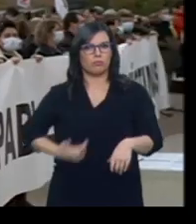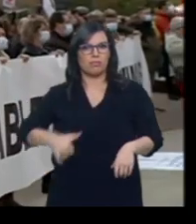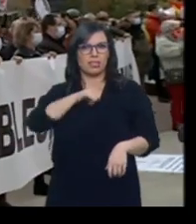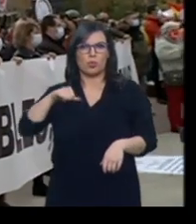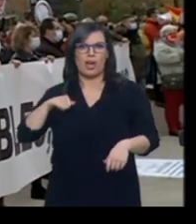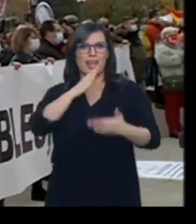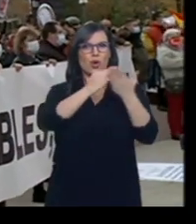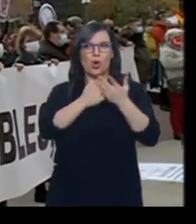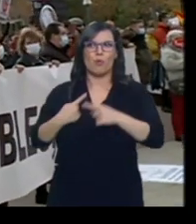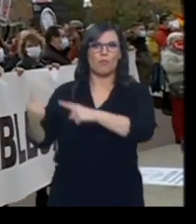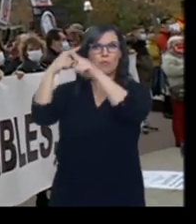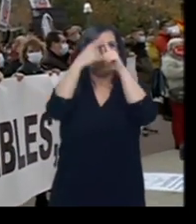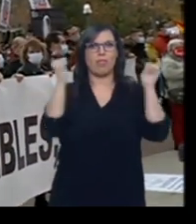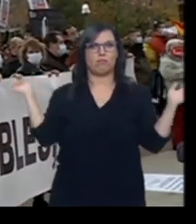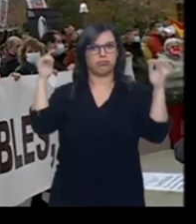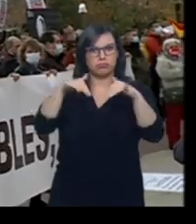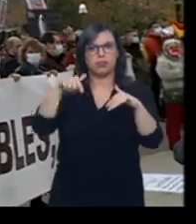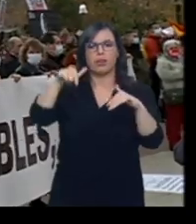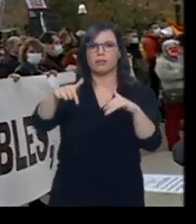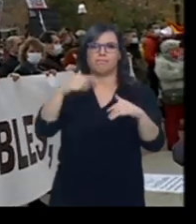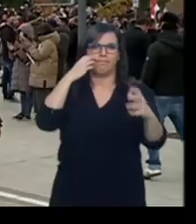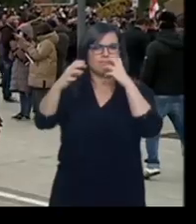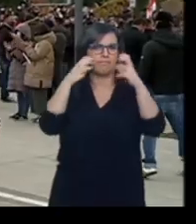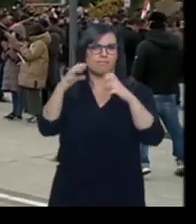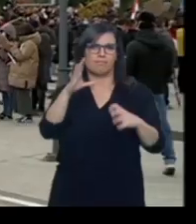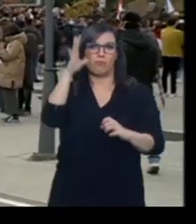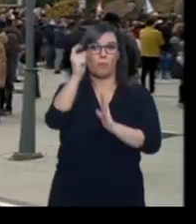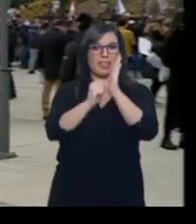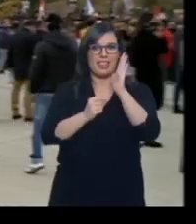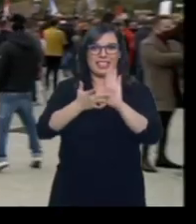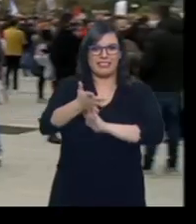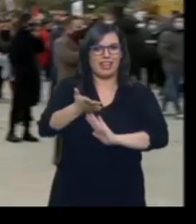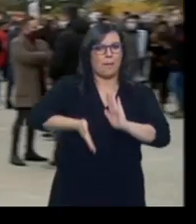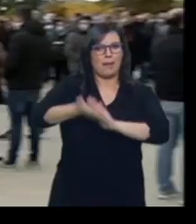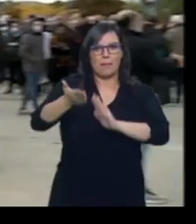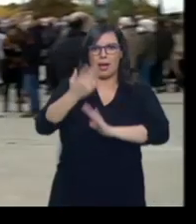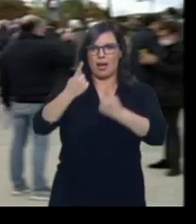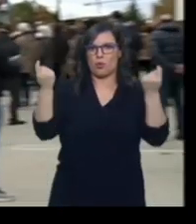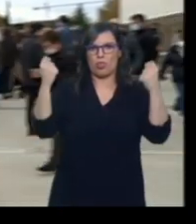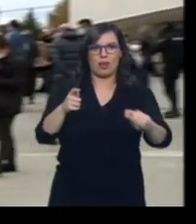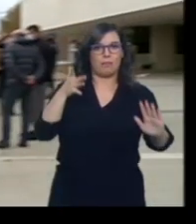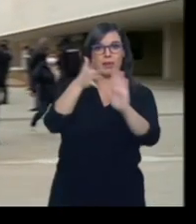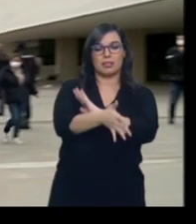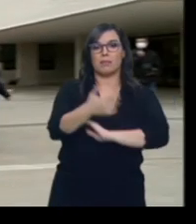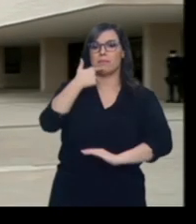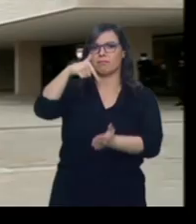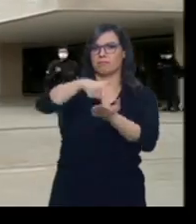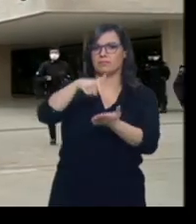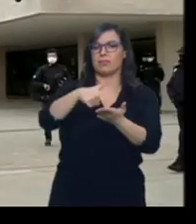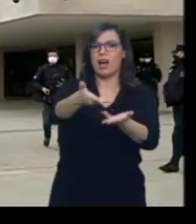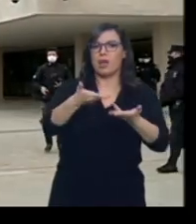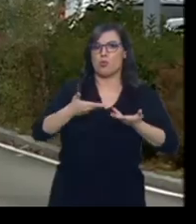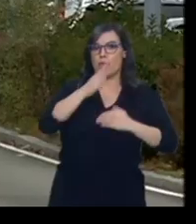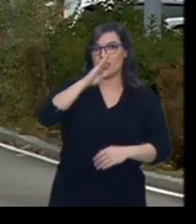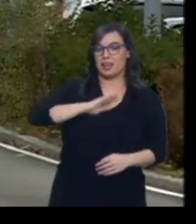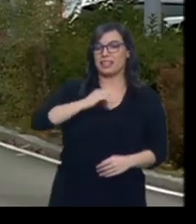comunidad mostraron su descontento con esta medida que aseguran aboca al cierre de decenas de negocios. Exigen ayudas directas y cifran